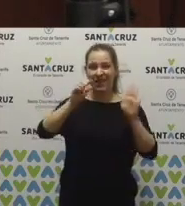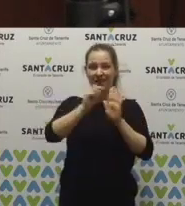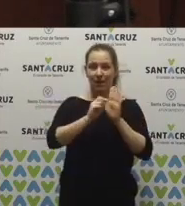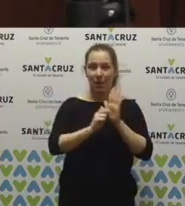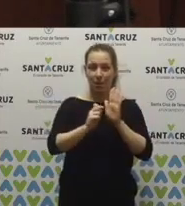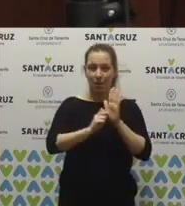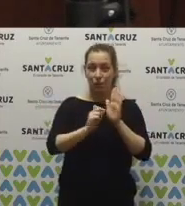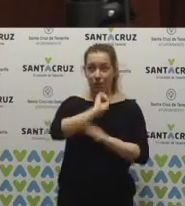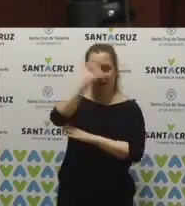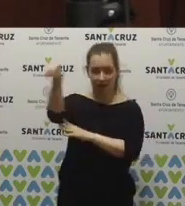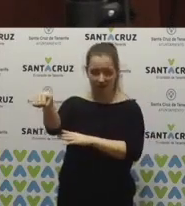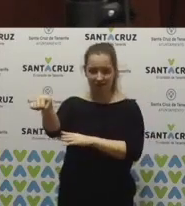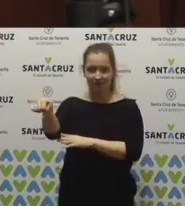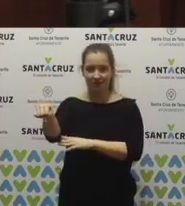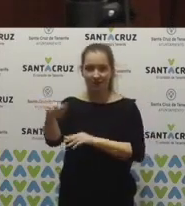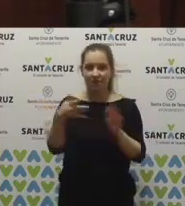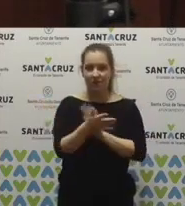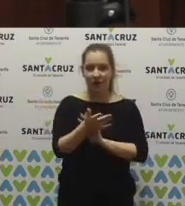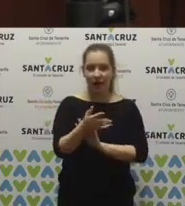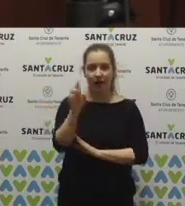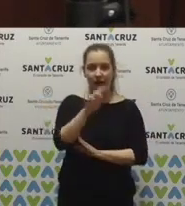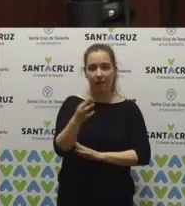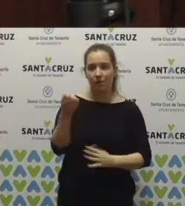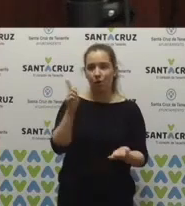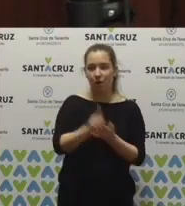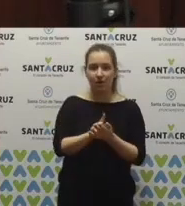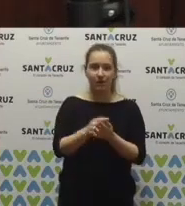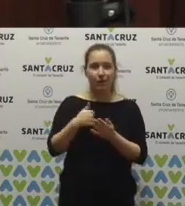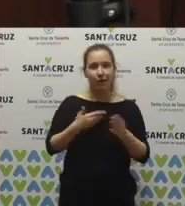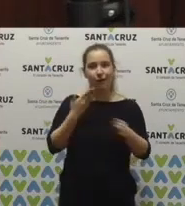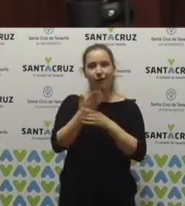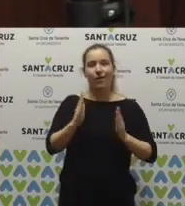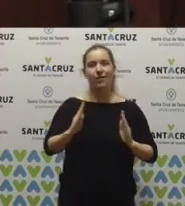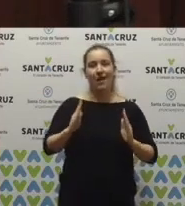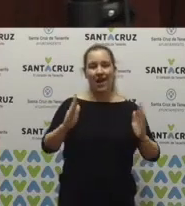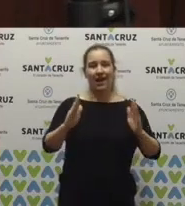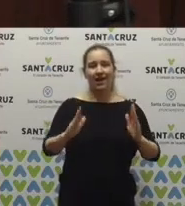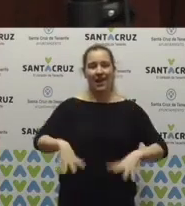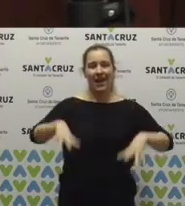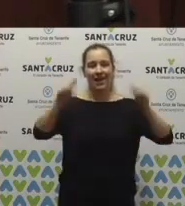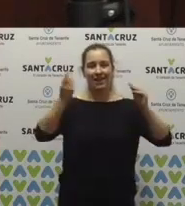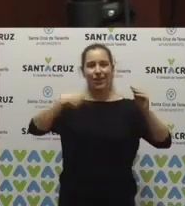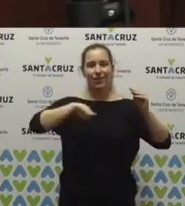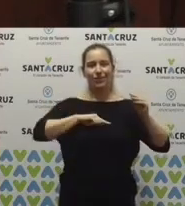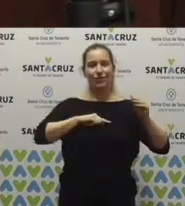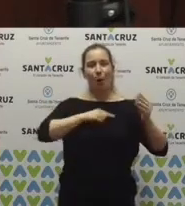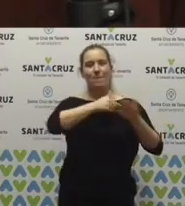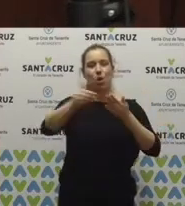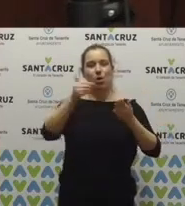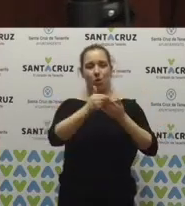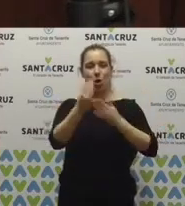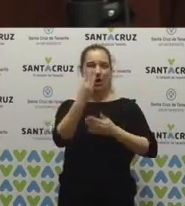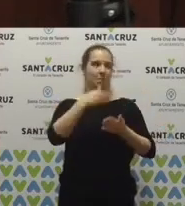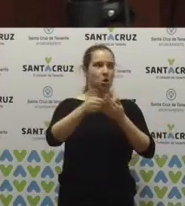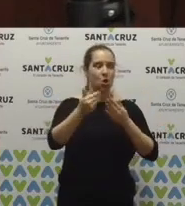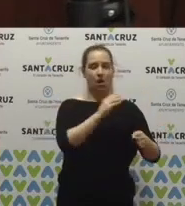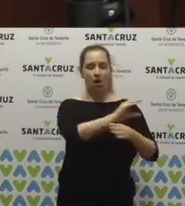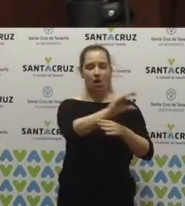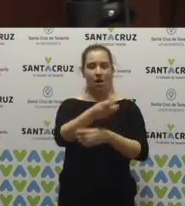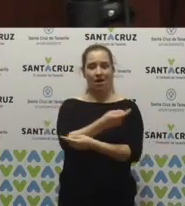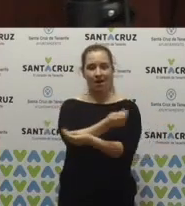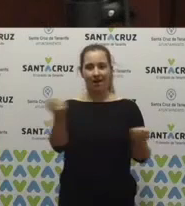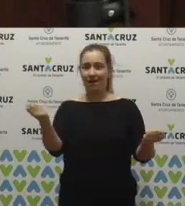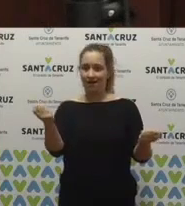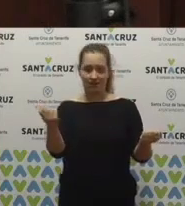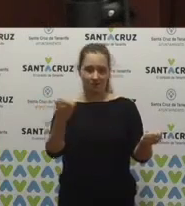como ustedes comprenderán es ponerme la calle castillo a repartir los tres millones estamos todos de acuerdo por tanto los plazos administrativos